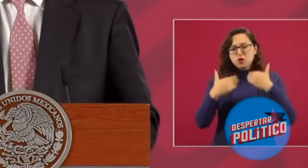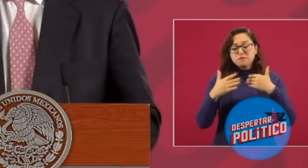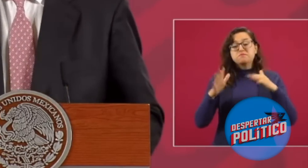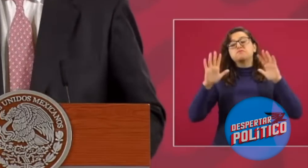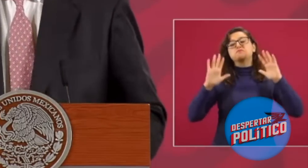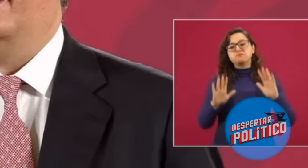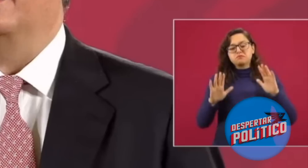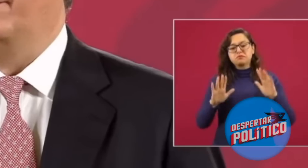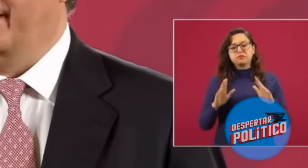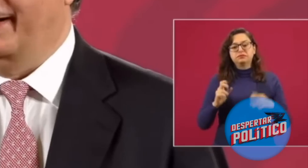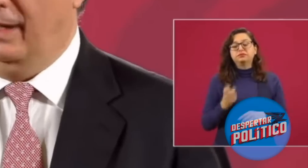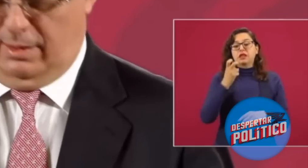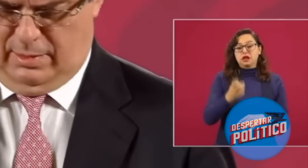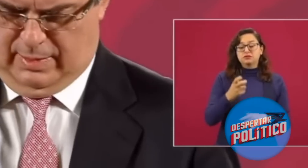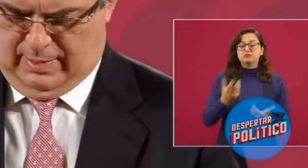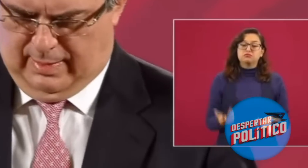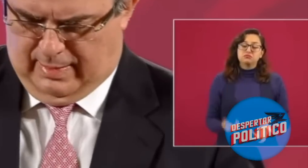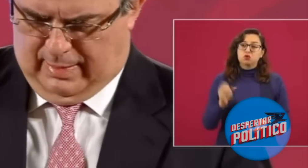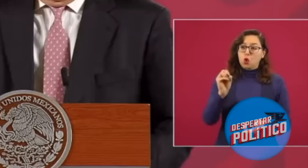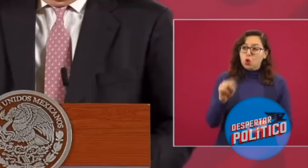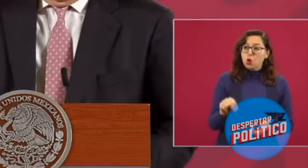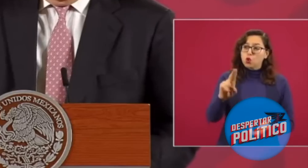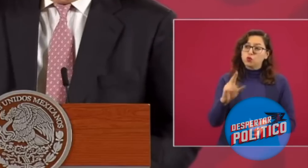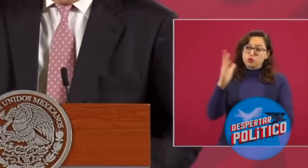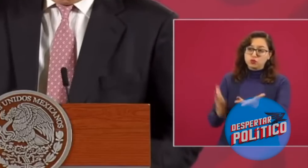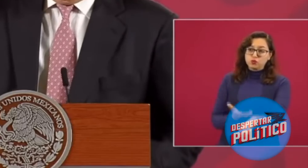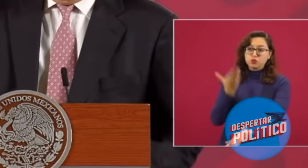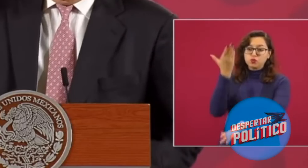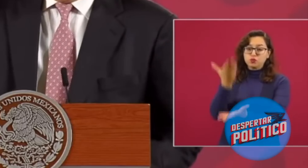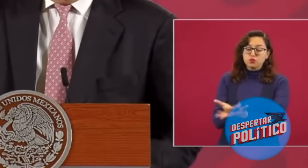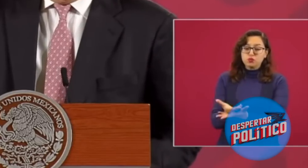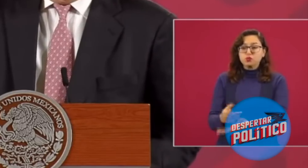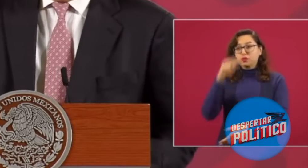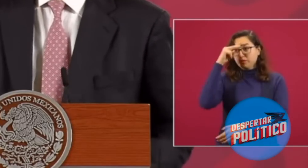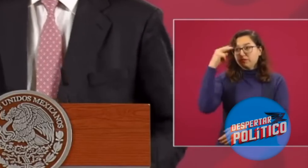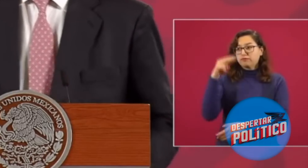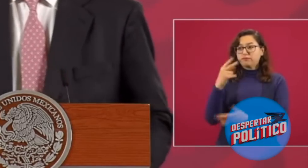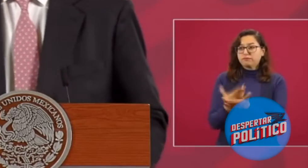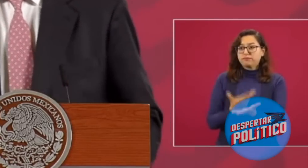Unidas, a la Asamblea General, en la resolución mexicana